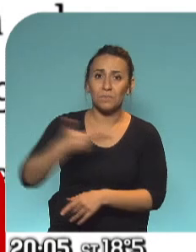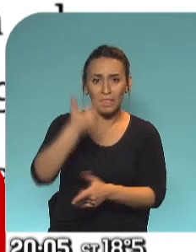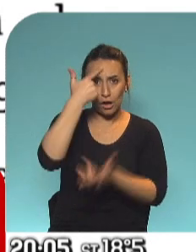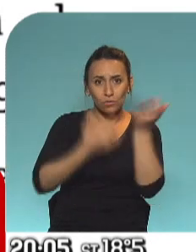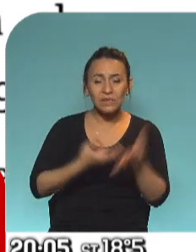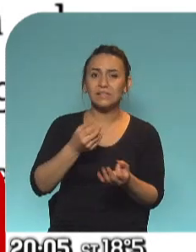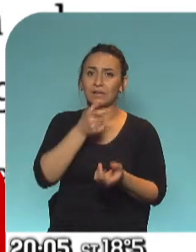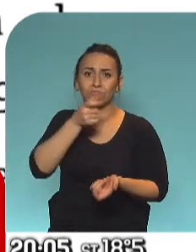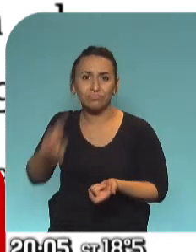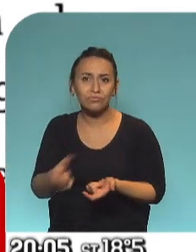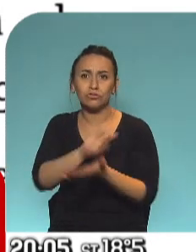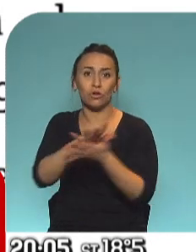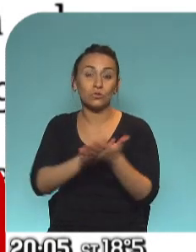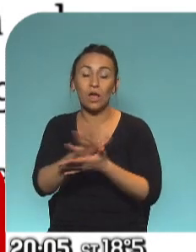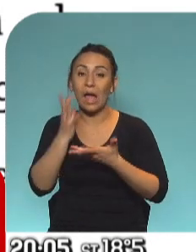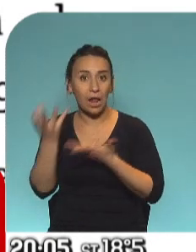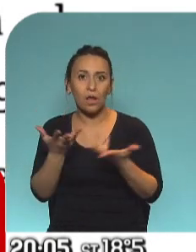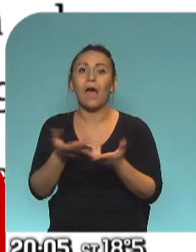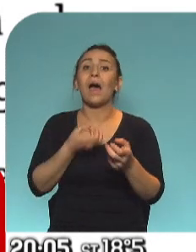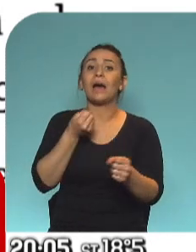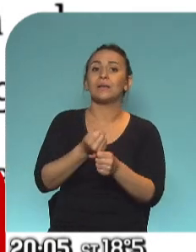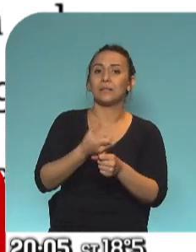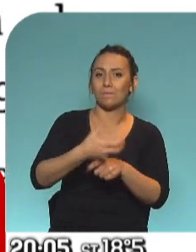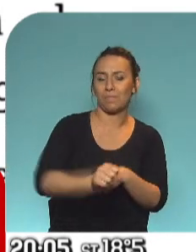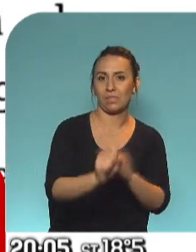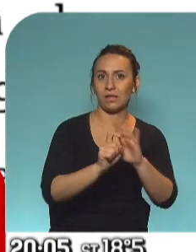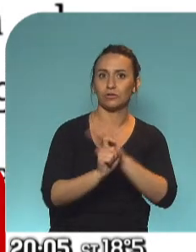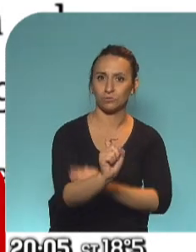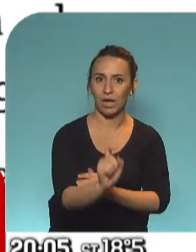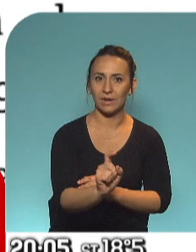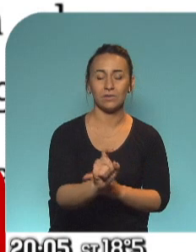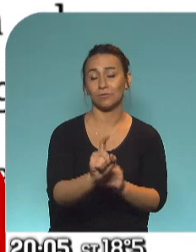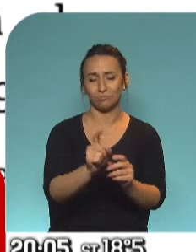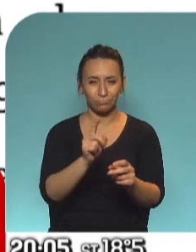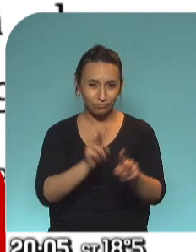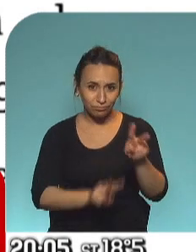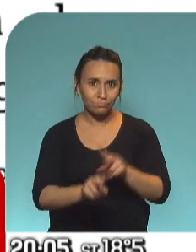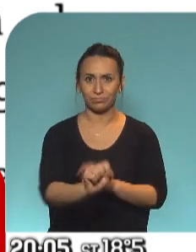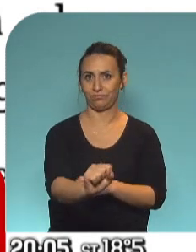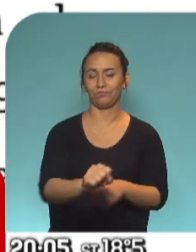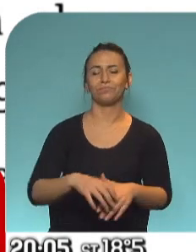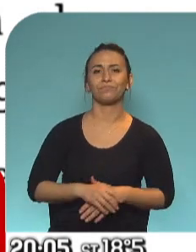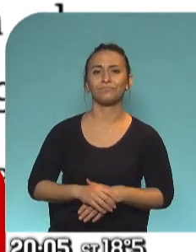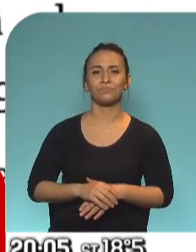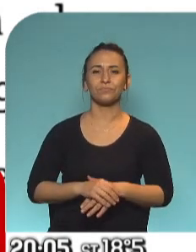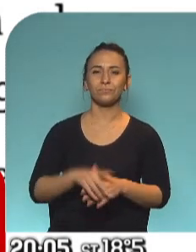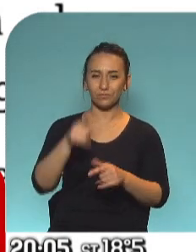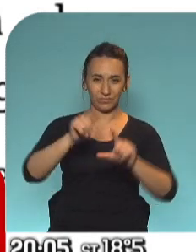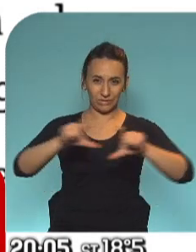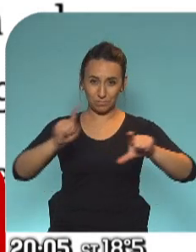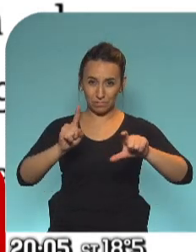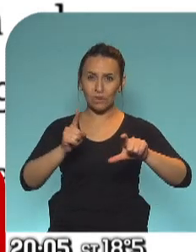después, bueno, por supuesto, desencadenó el resultado final de la búsqueda. Allí vemos parte de la denuncia. Se hallaron documentos e